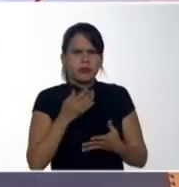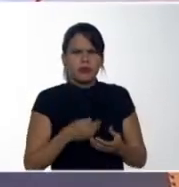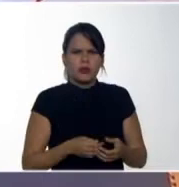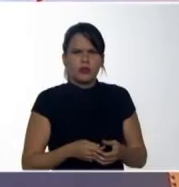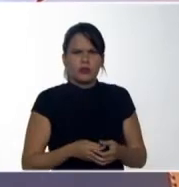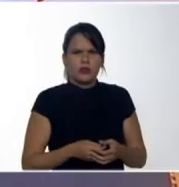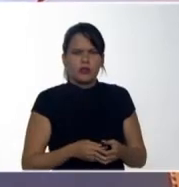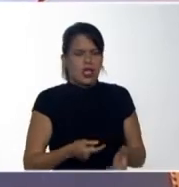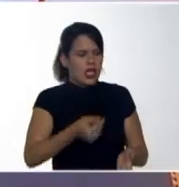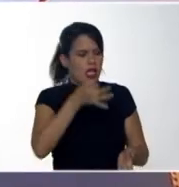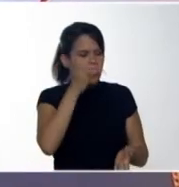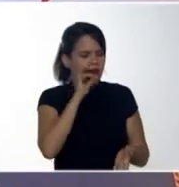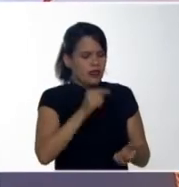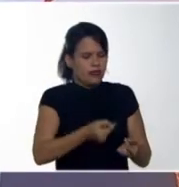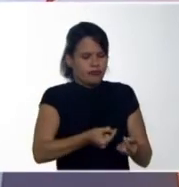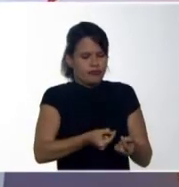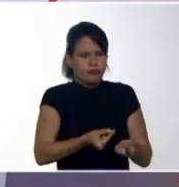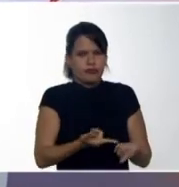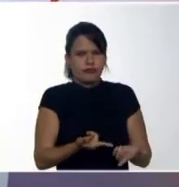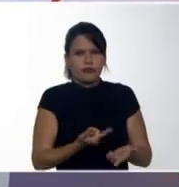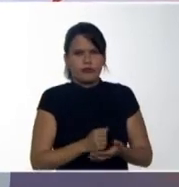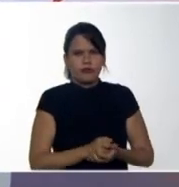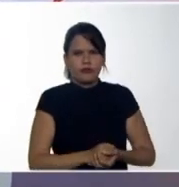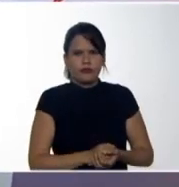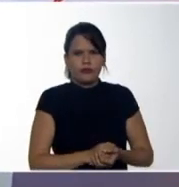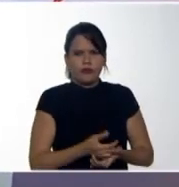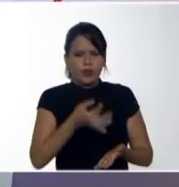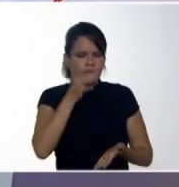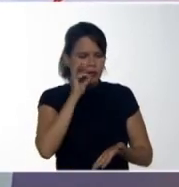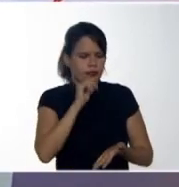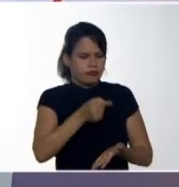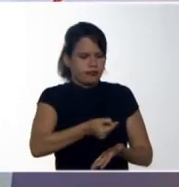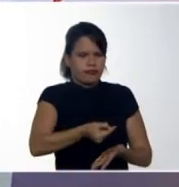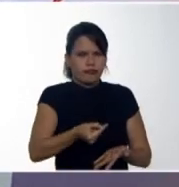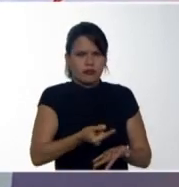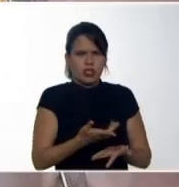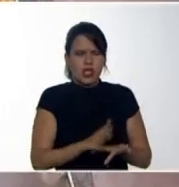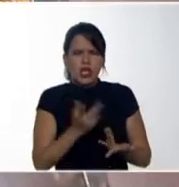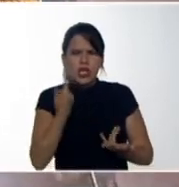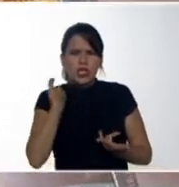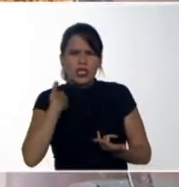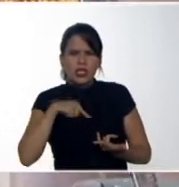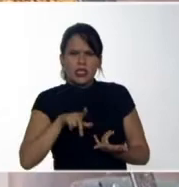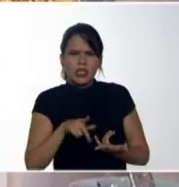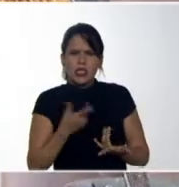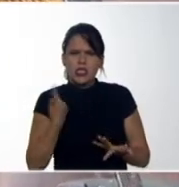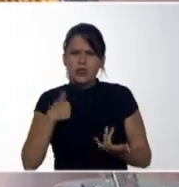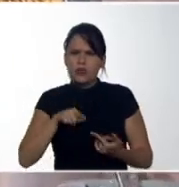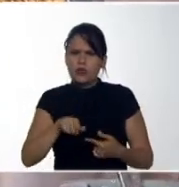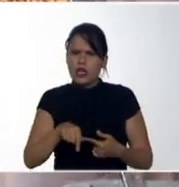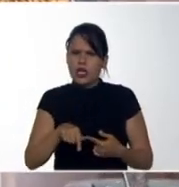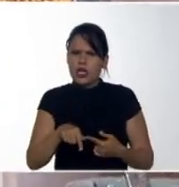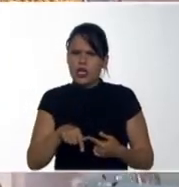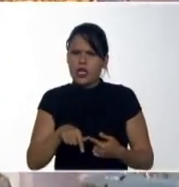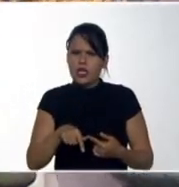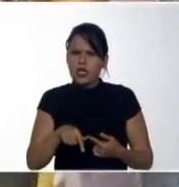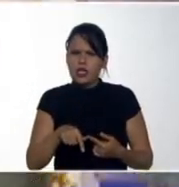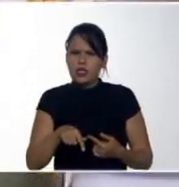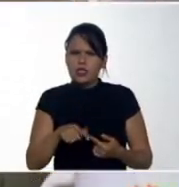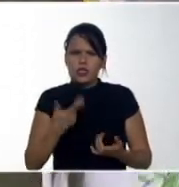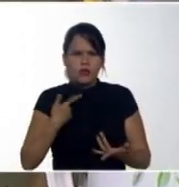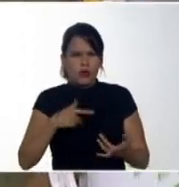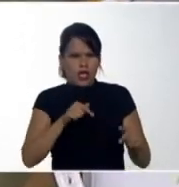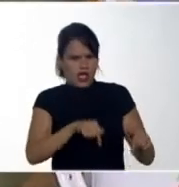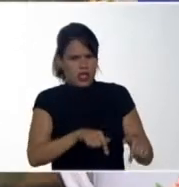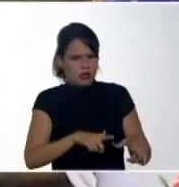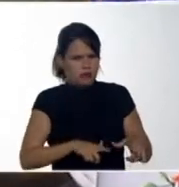de café. Así es. ¿Sí? Estos granos de café que tienen, si estuvieran aquí en nuestro